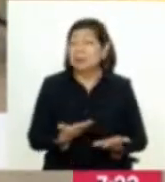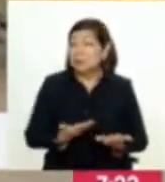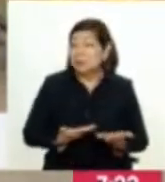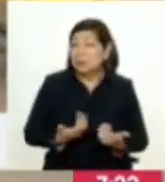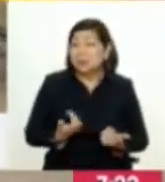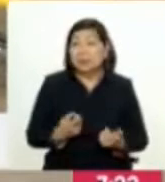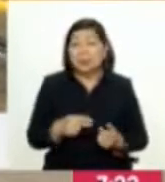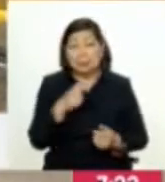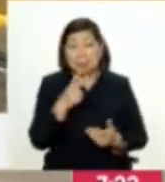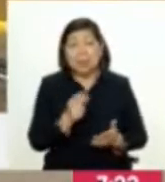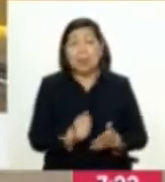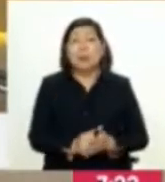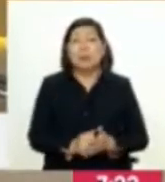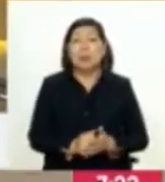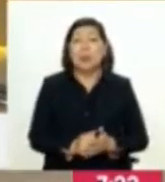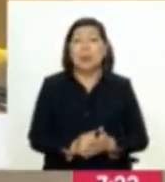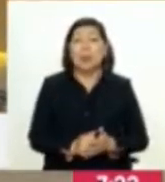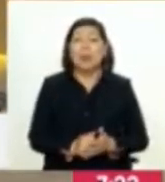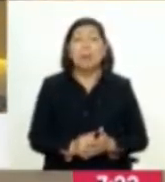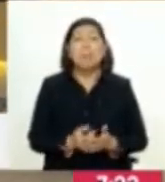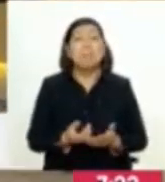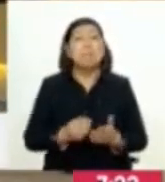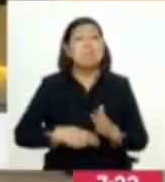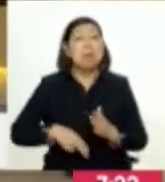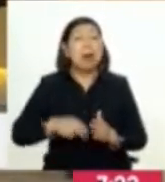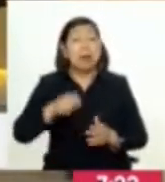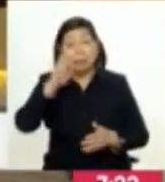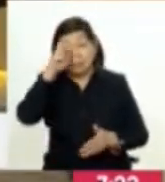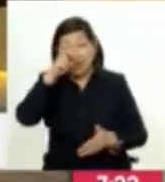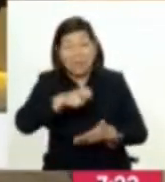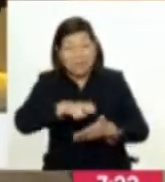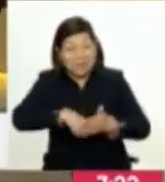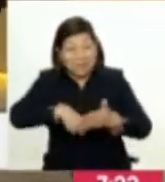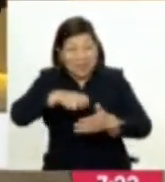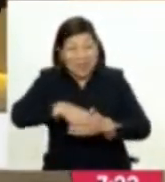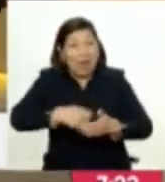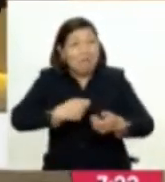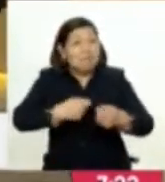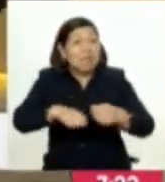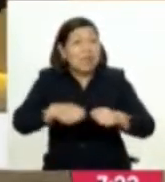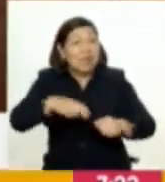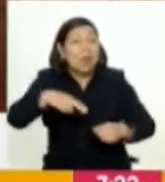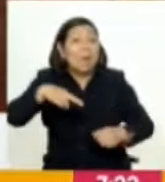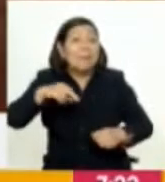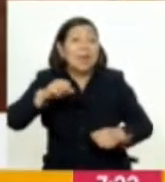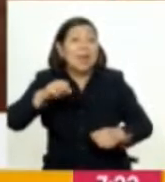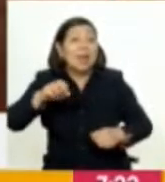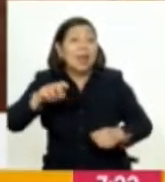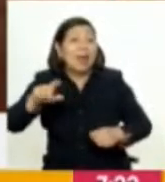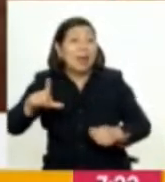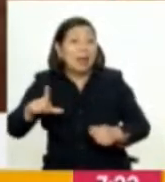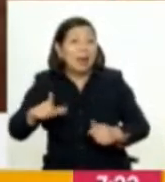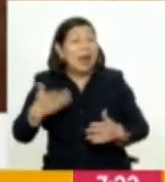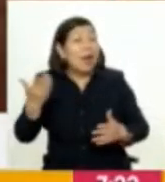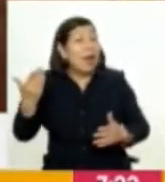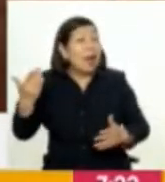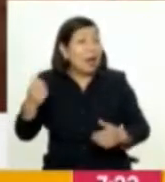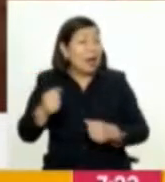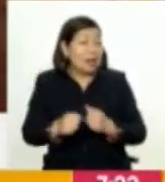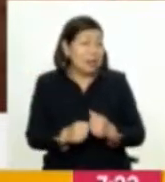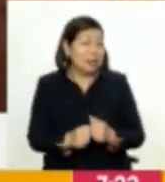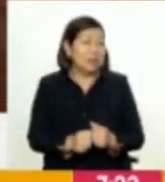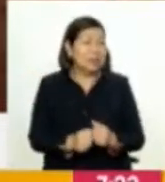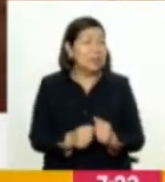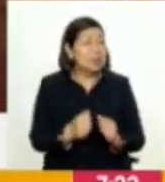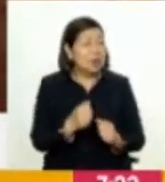obviamente de nuestro país, la bonanza de los minerales, en fin, ¿no?, un marco distinto a lo que se vivió en la